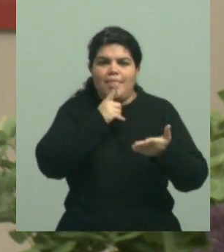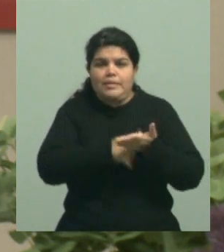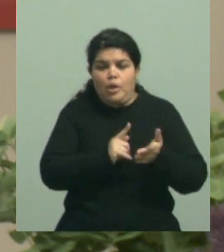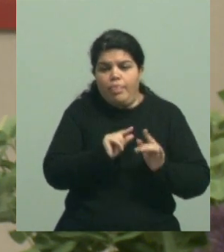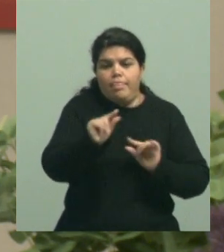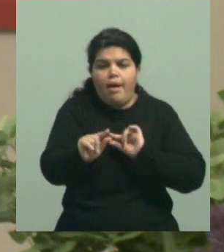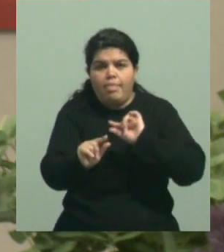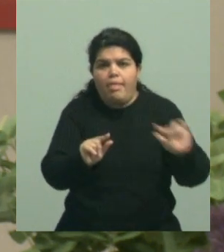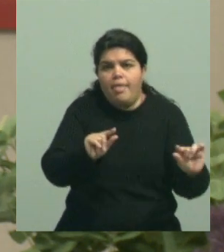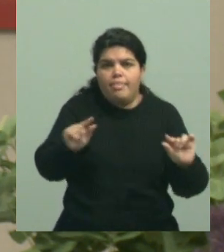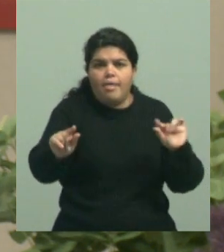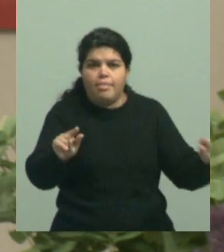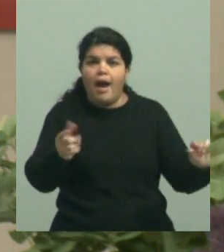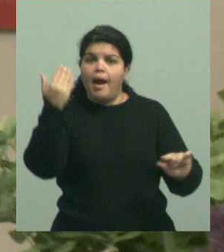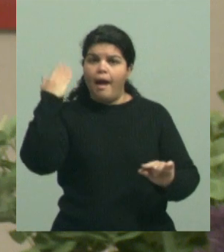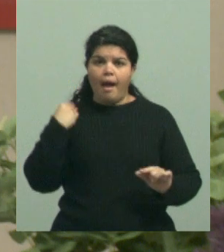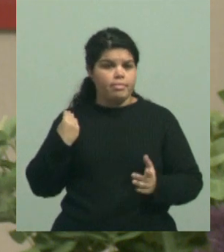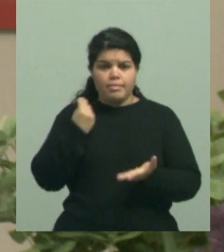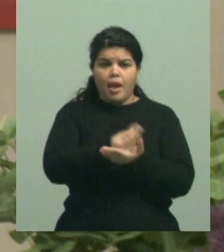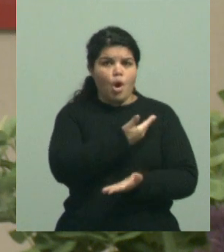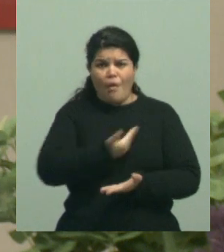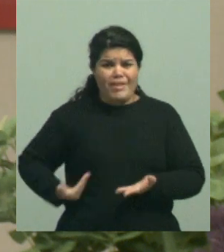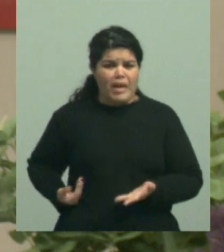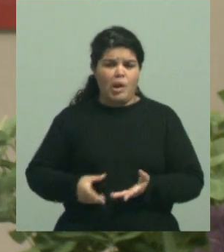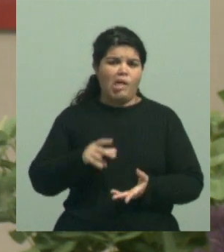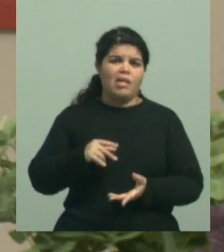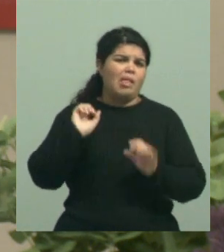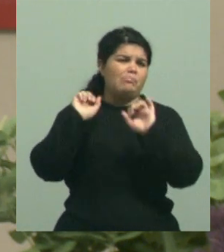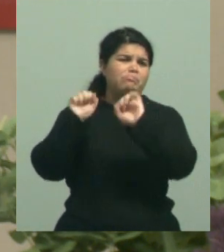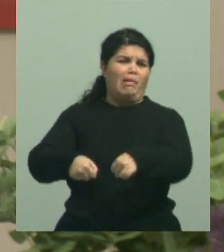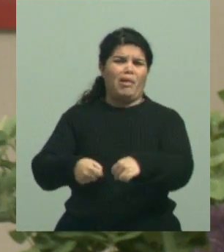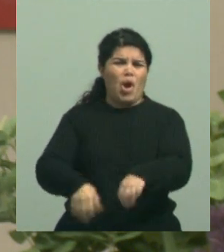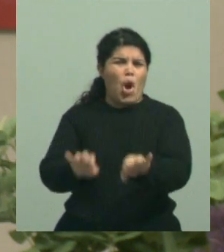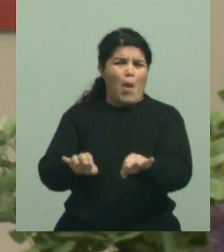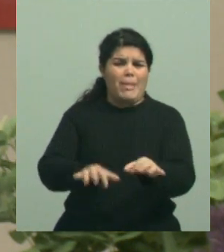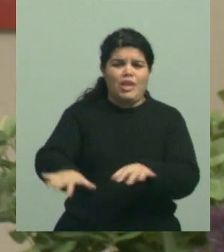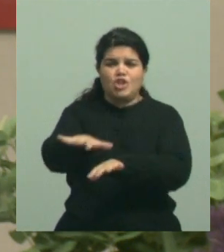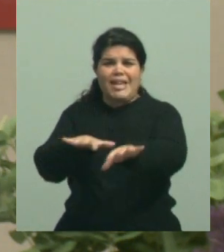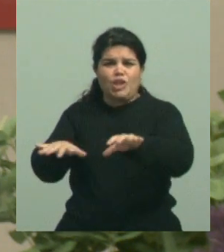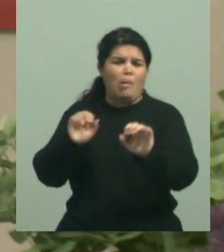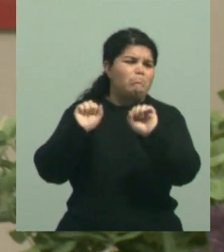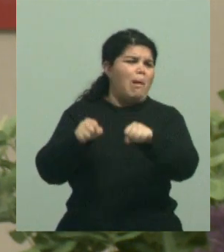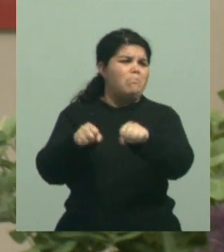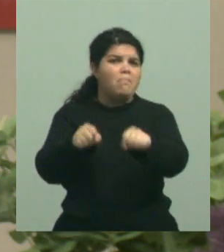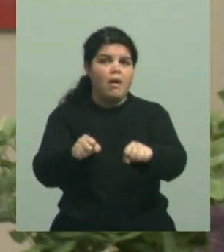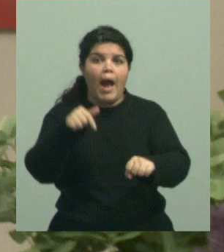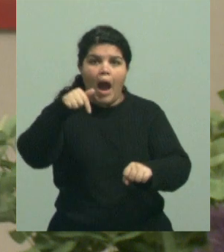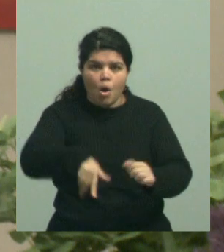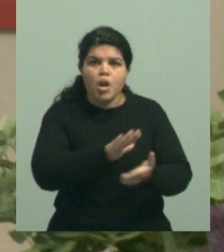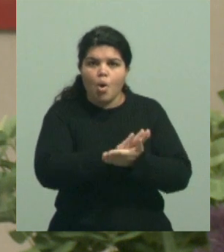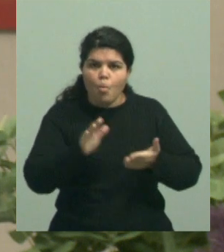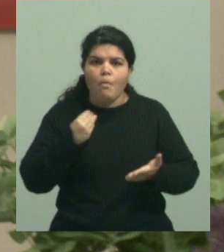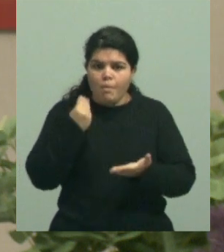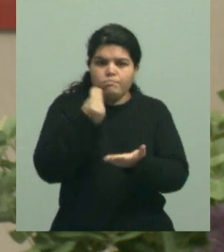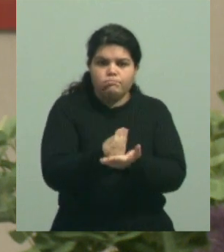donde antes no tenía presencia el Estado, y es desde ahí de donde sectores opositores han planteado el uso del Estado con